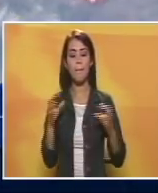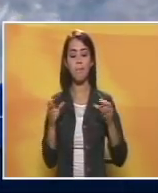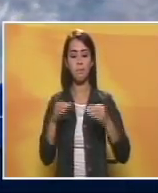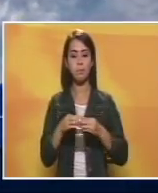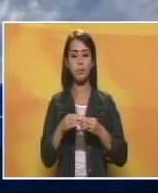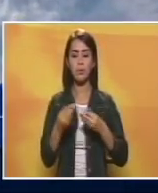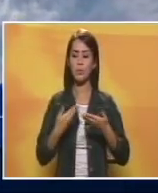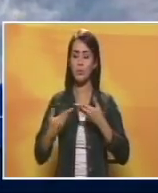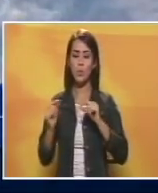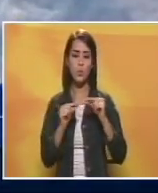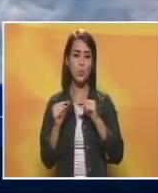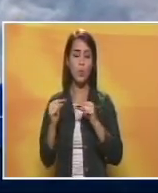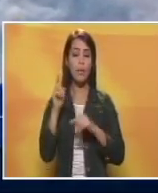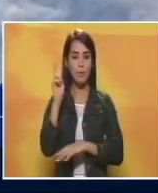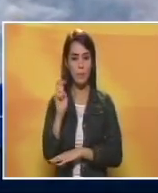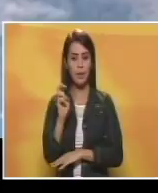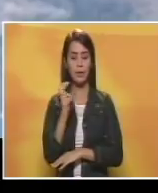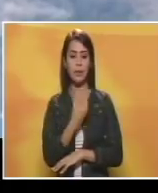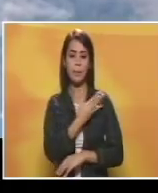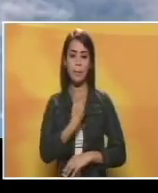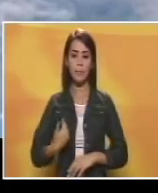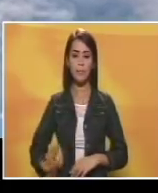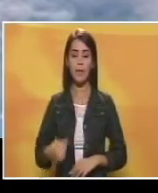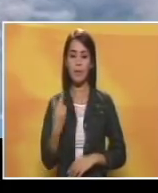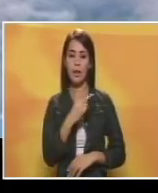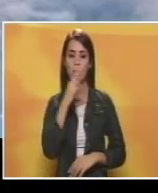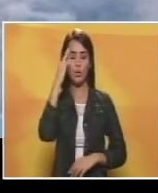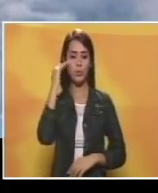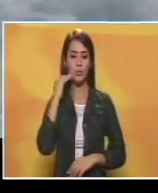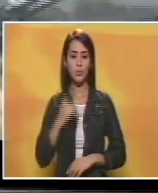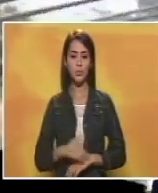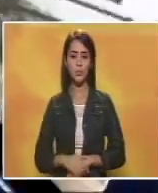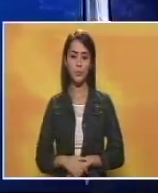la cumbre de este viernes entre mandatarios de las 2 Coreas.